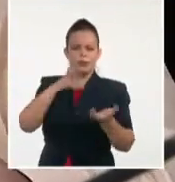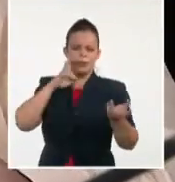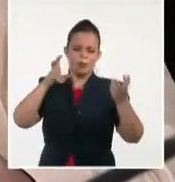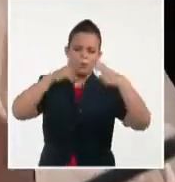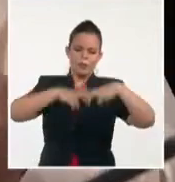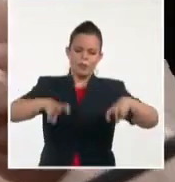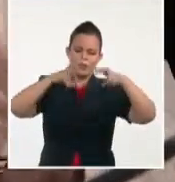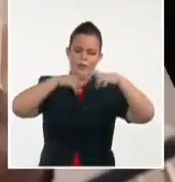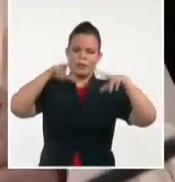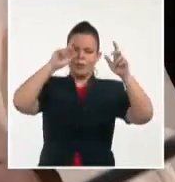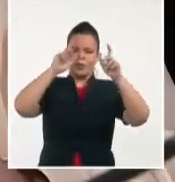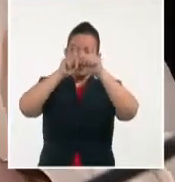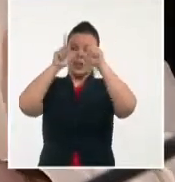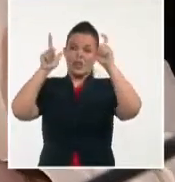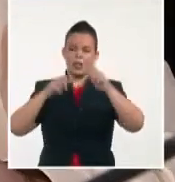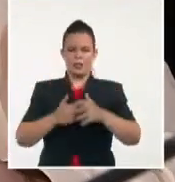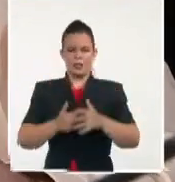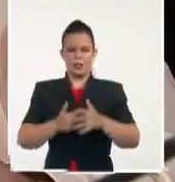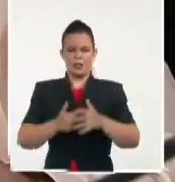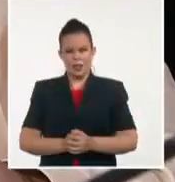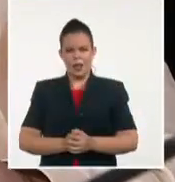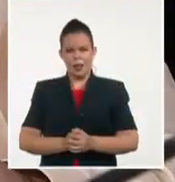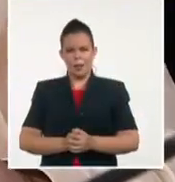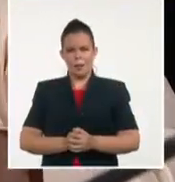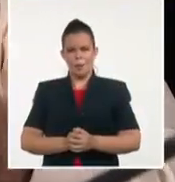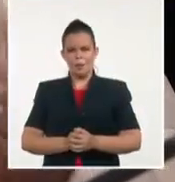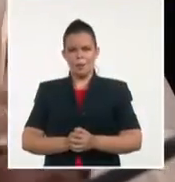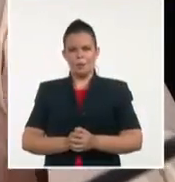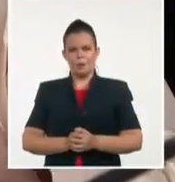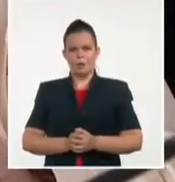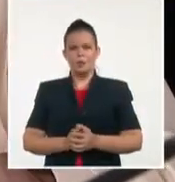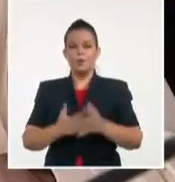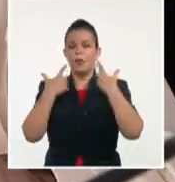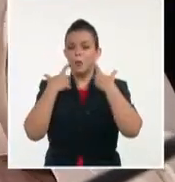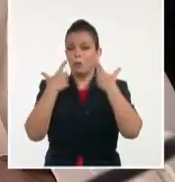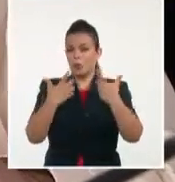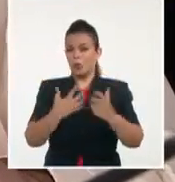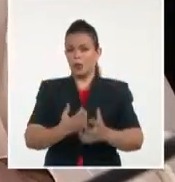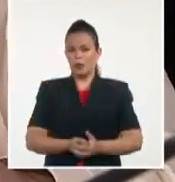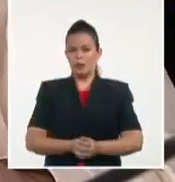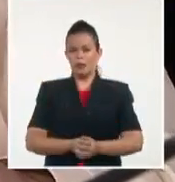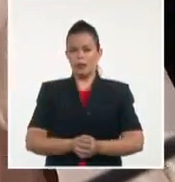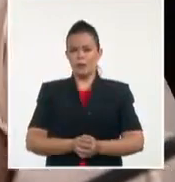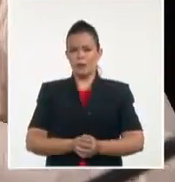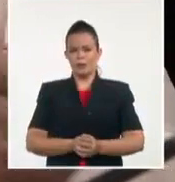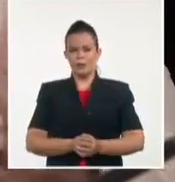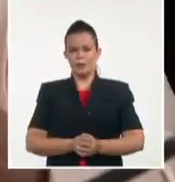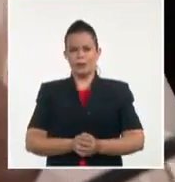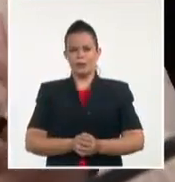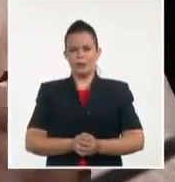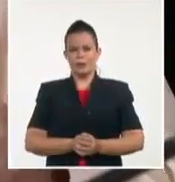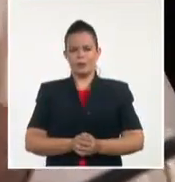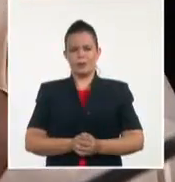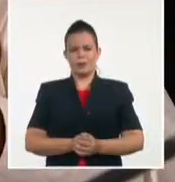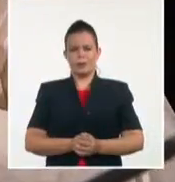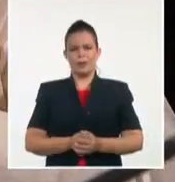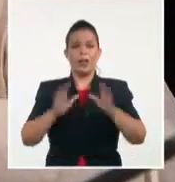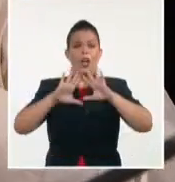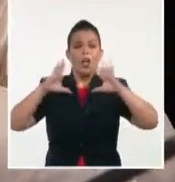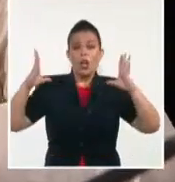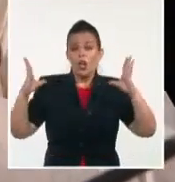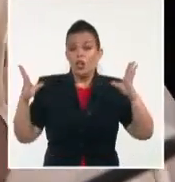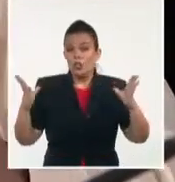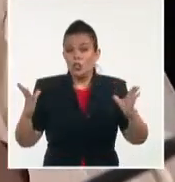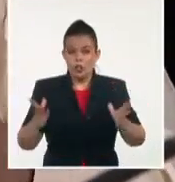Antonio Núñez Jiménez, geógrafo de nuestro país y del mundo. Y por lo tanto, todos esos dieron factores a que